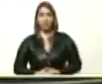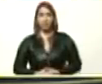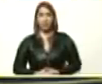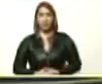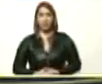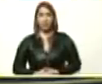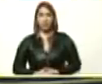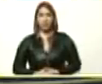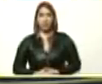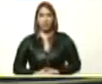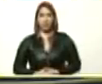de la campaña electoral,